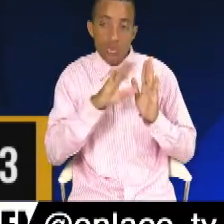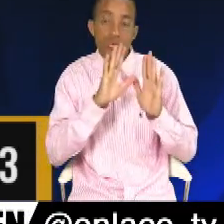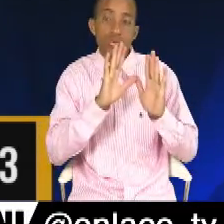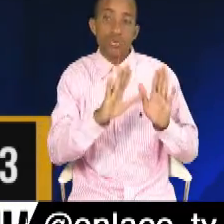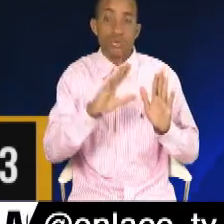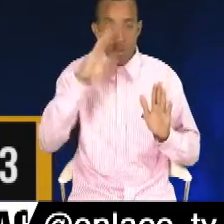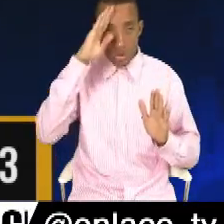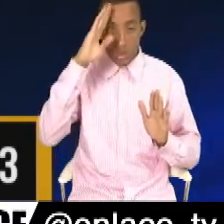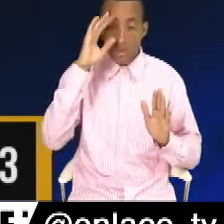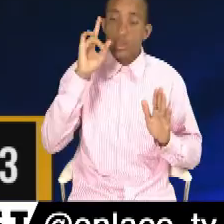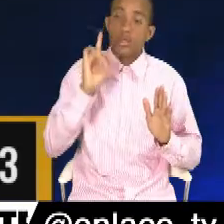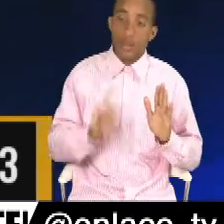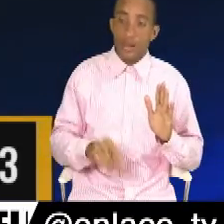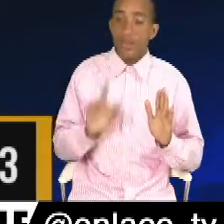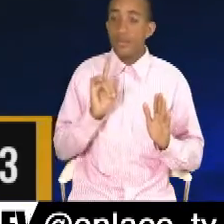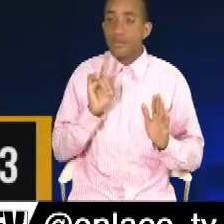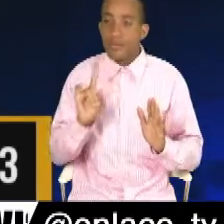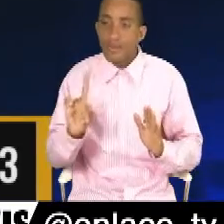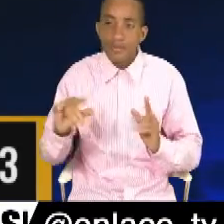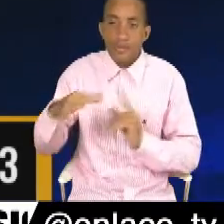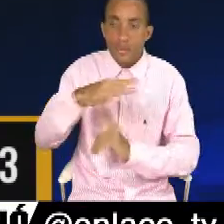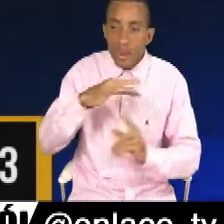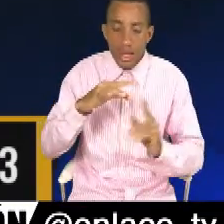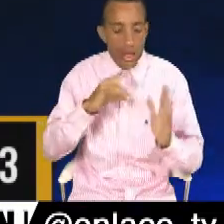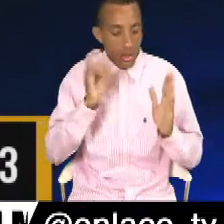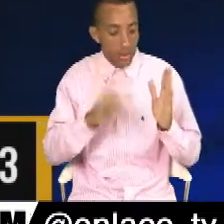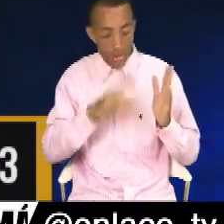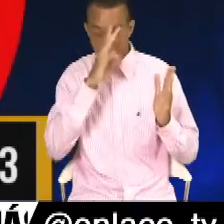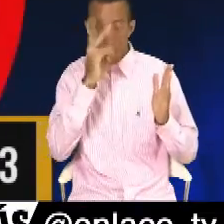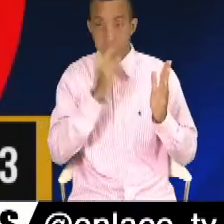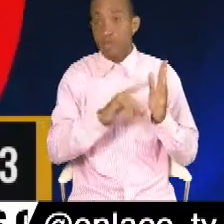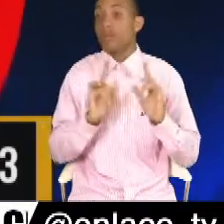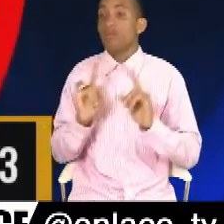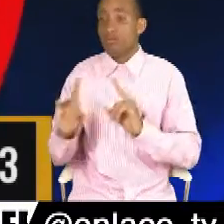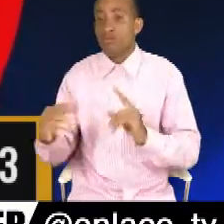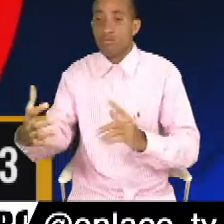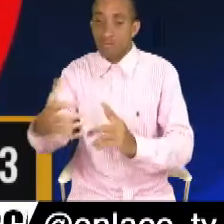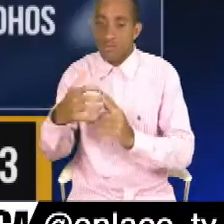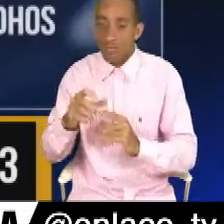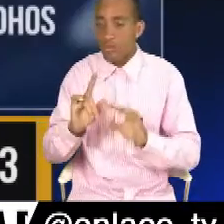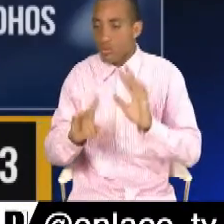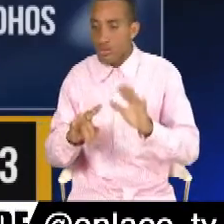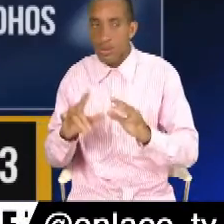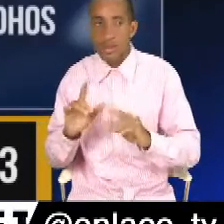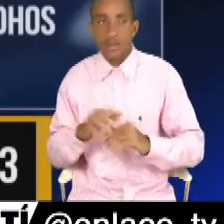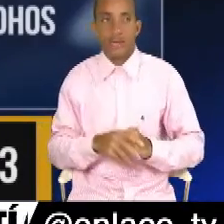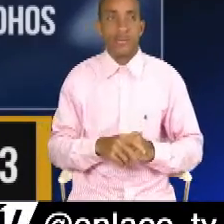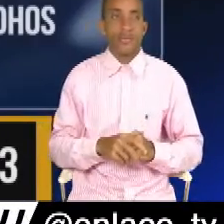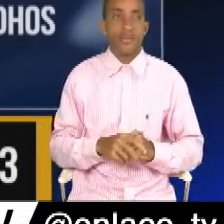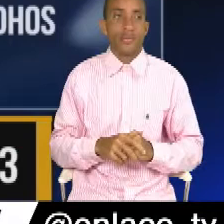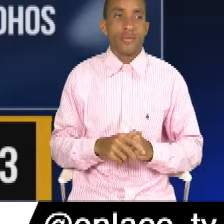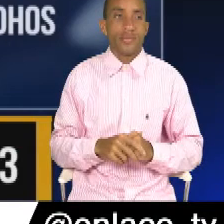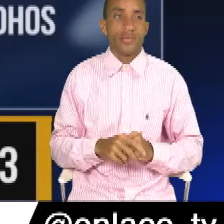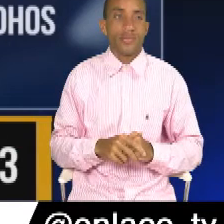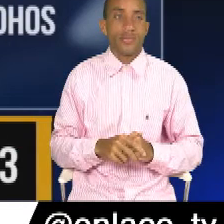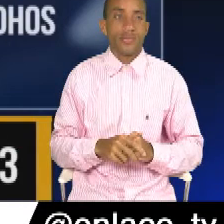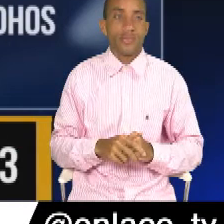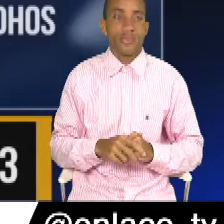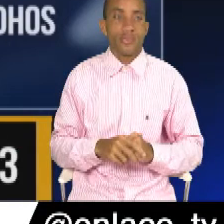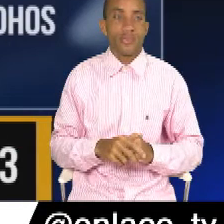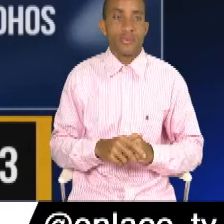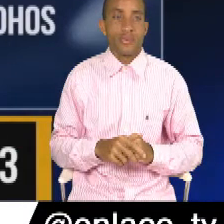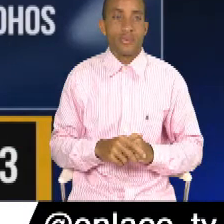las actuaciones de medio de sanitación. Estamos diciendo tampoco que hay que acreditar el delito, pero sí hay que establecer